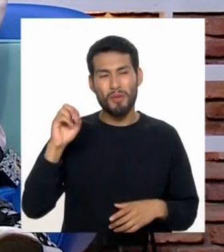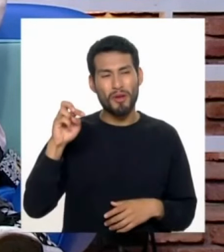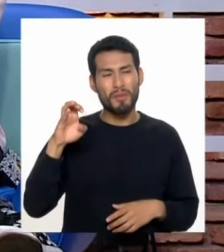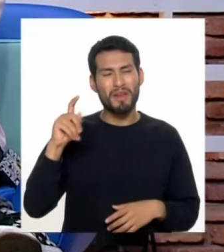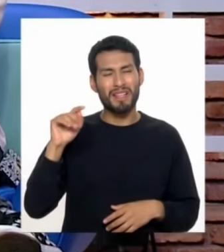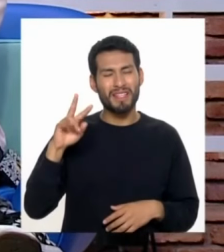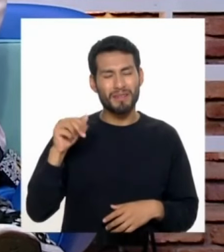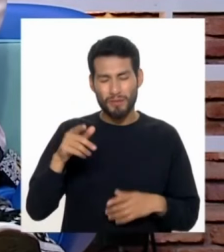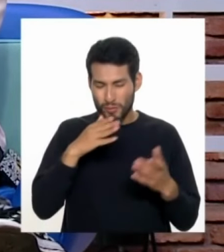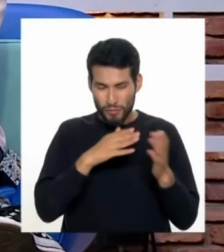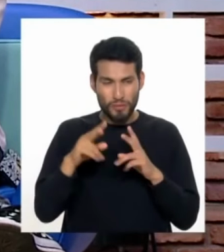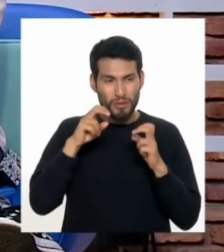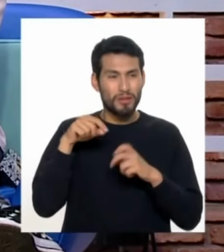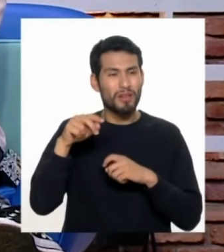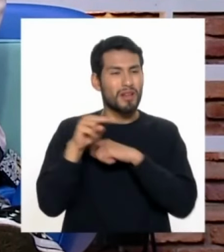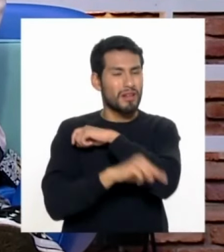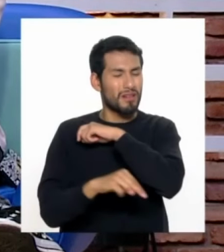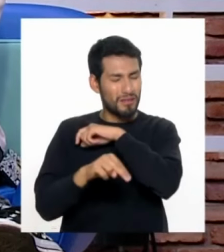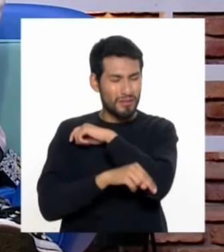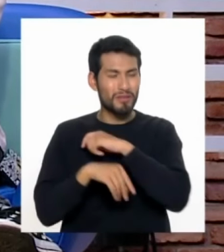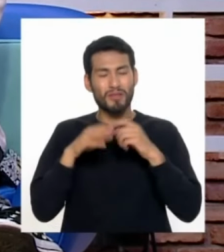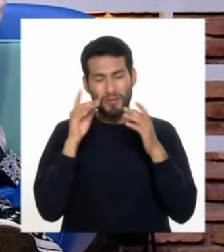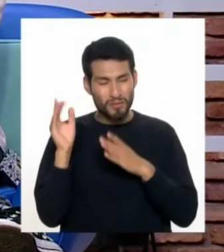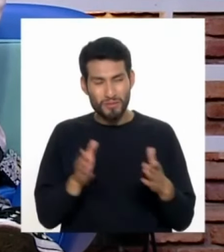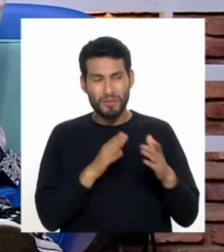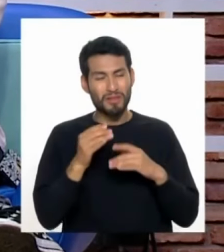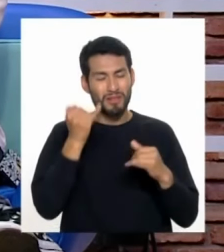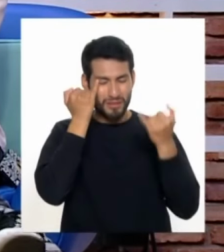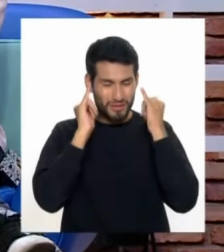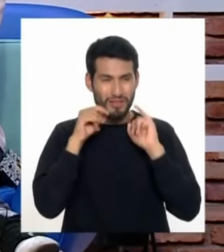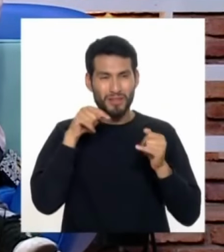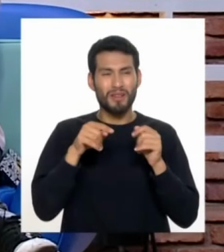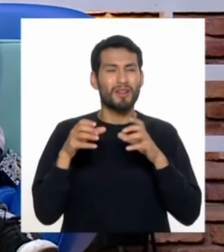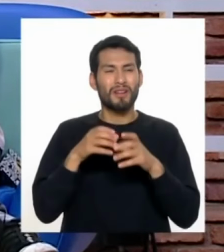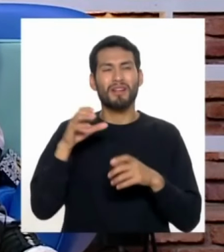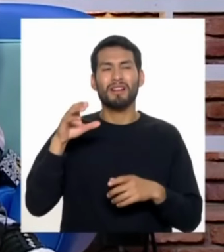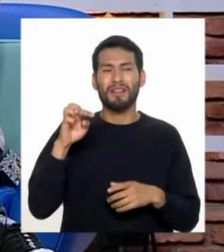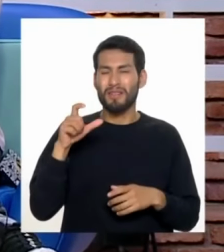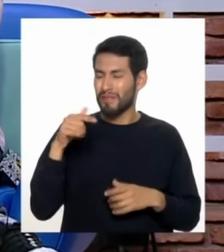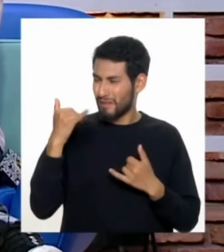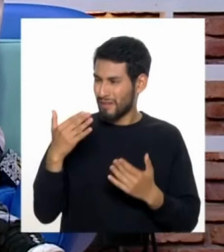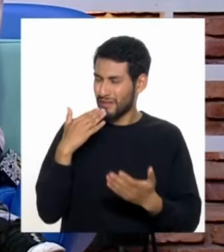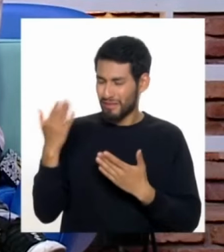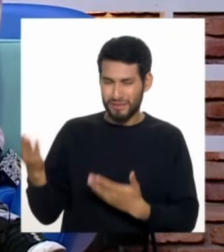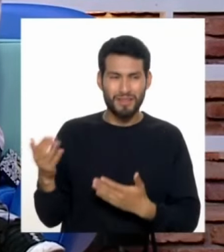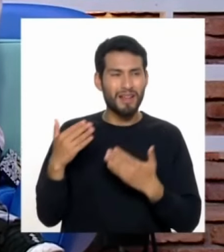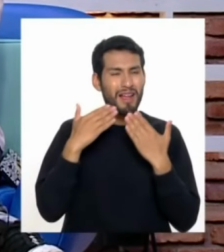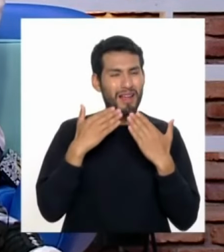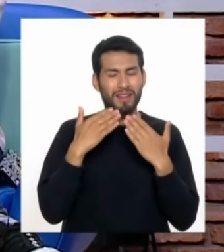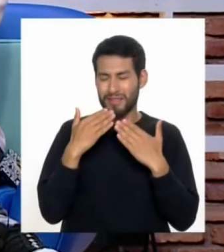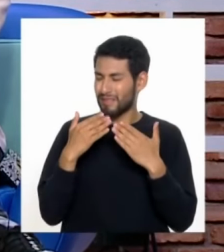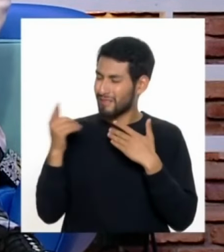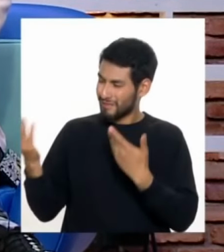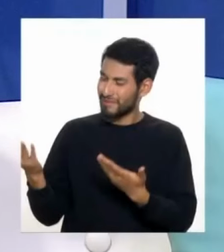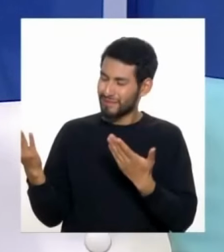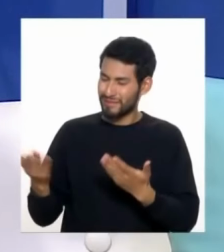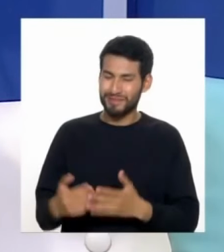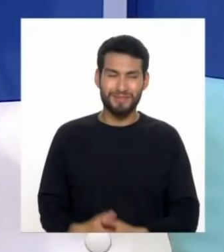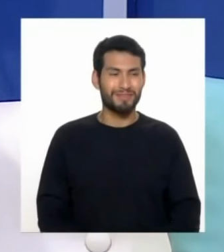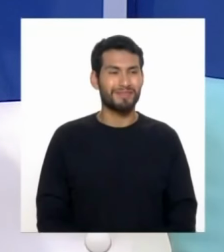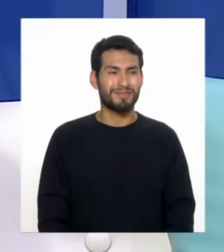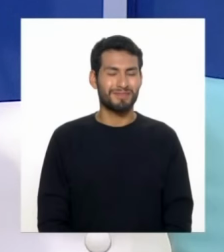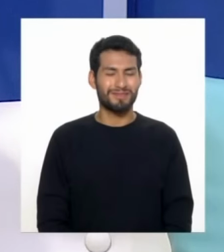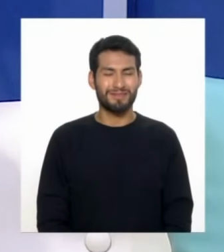Estudios Estratégicos del Centro Nacional de Planeamiento Estratégico, CEPLAN, estuvo conversando hoy con nosotros. Muchísimas gracias, gracias por estar aquí. Gracias,